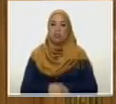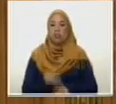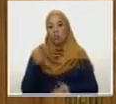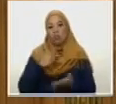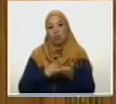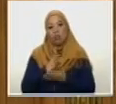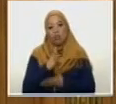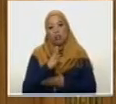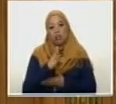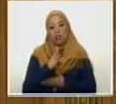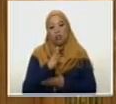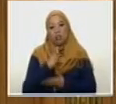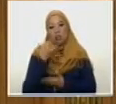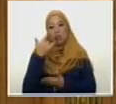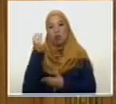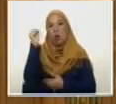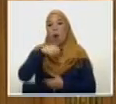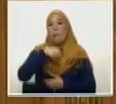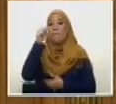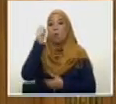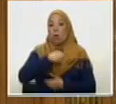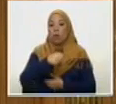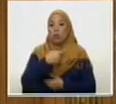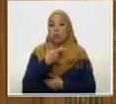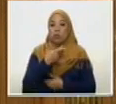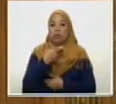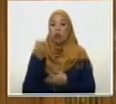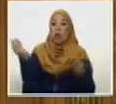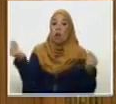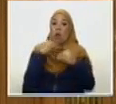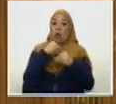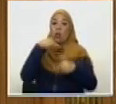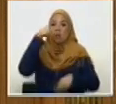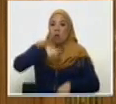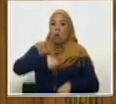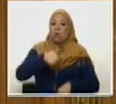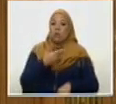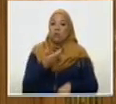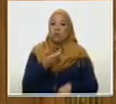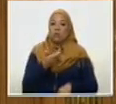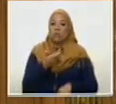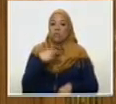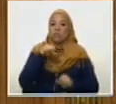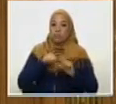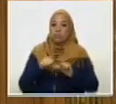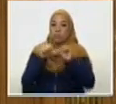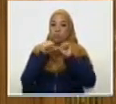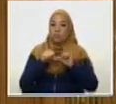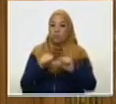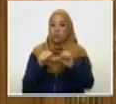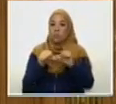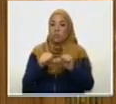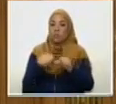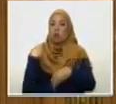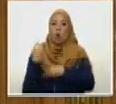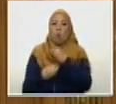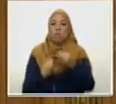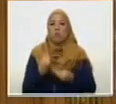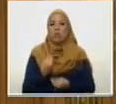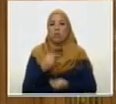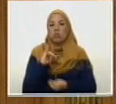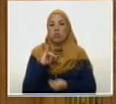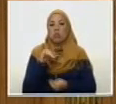seguir aprobando acuerdos como este para seguir mostrando, como decía,